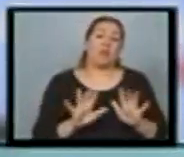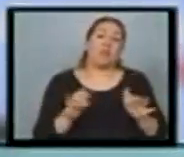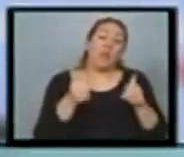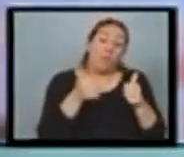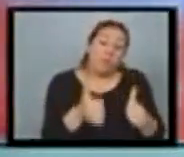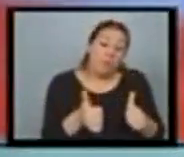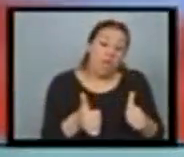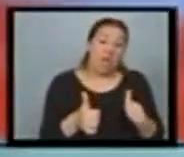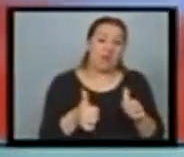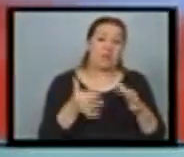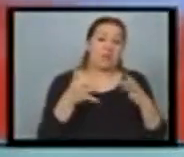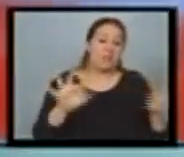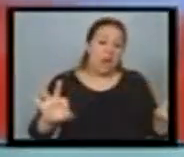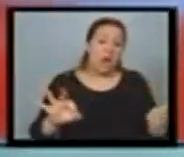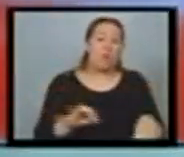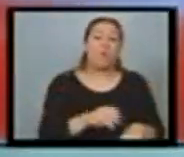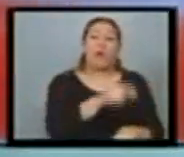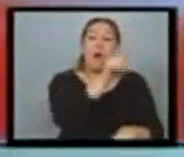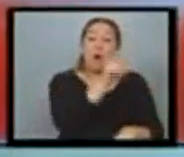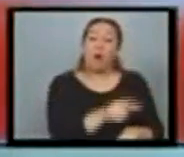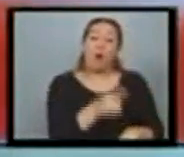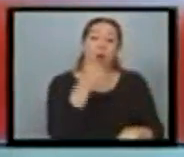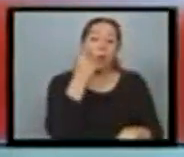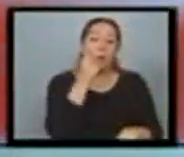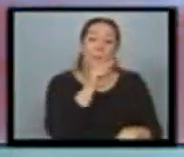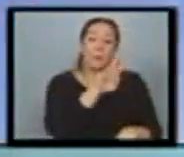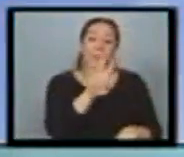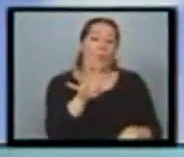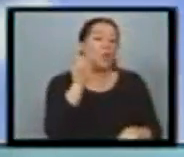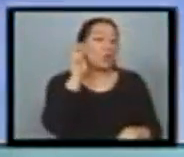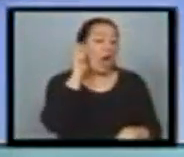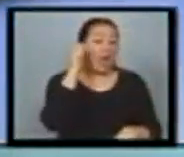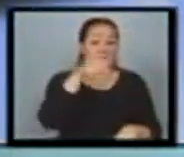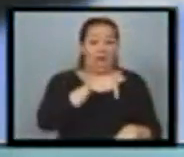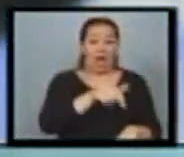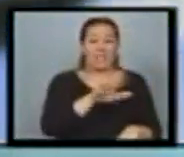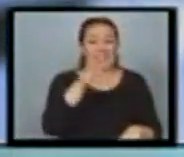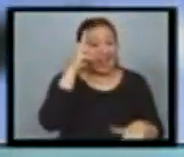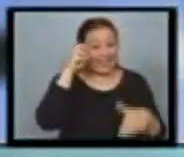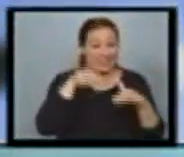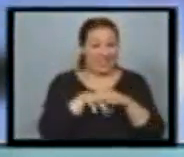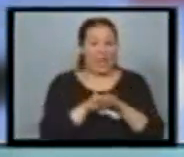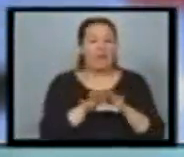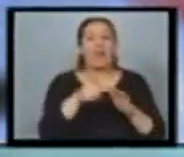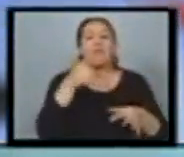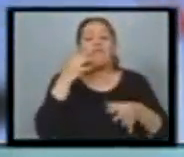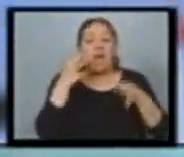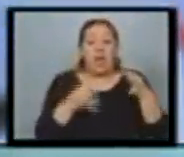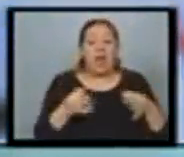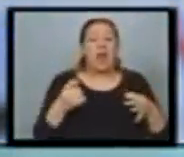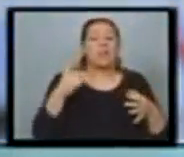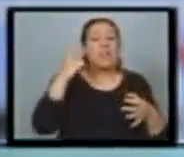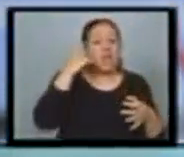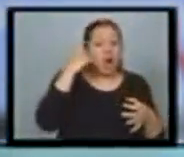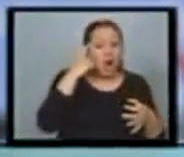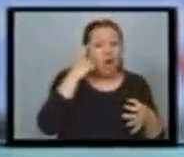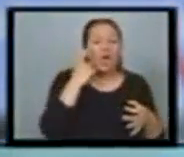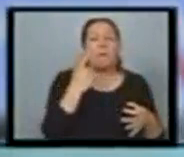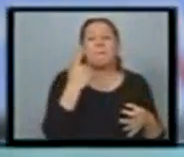bien. Este chico de unos 24 años actualmente se encuentra internado. Le están haciendo las pericias psicológicas, obviamente, para